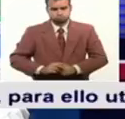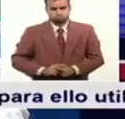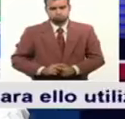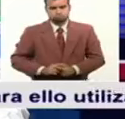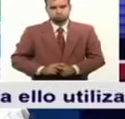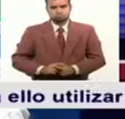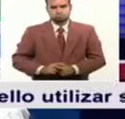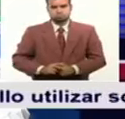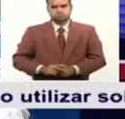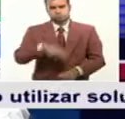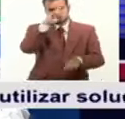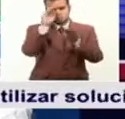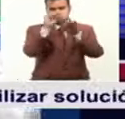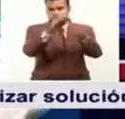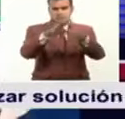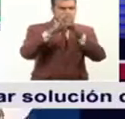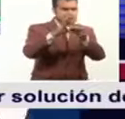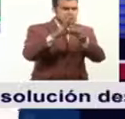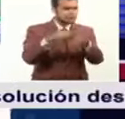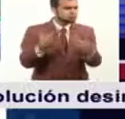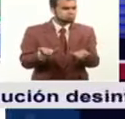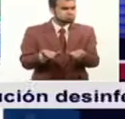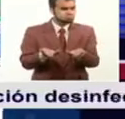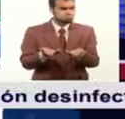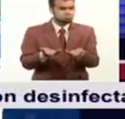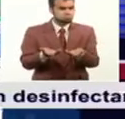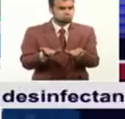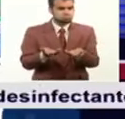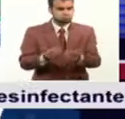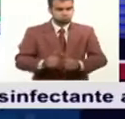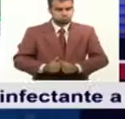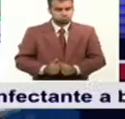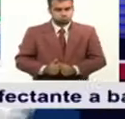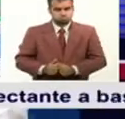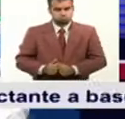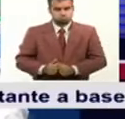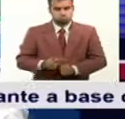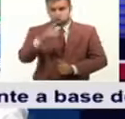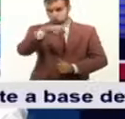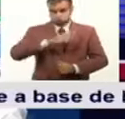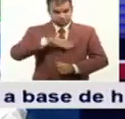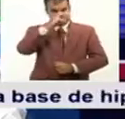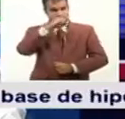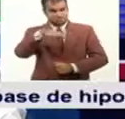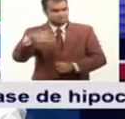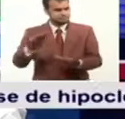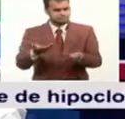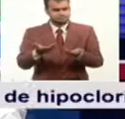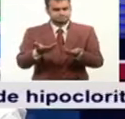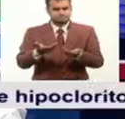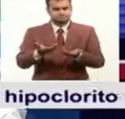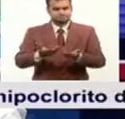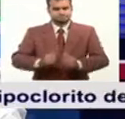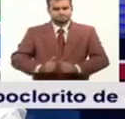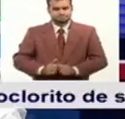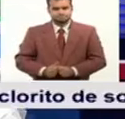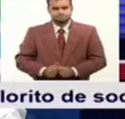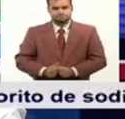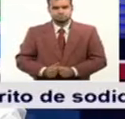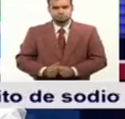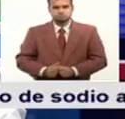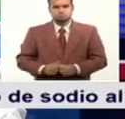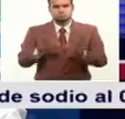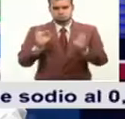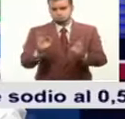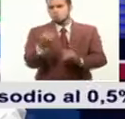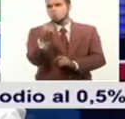terapias intensivas de nuestro país, terapias intensivas pediátricas, se mantiene el niño